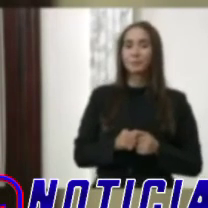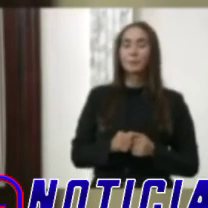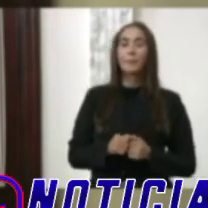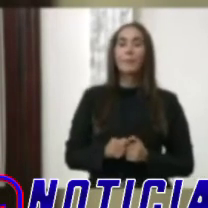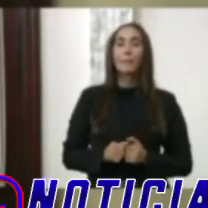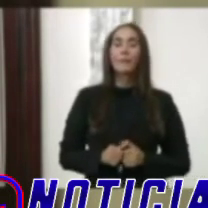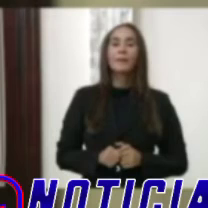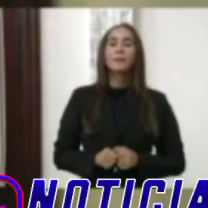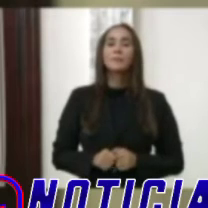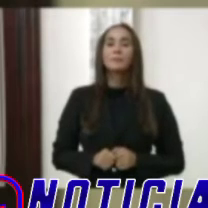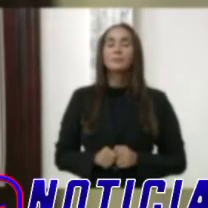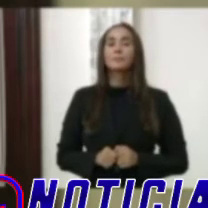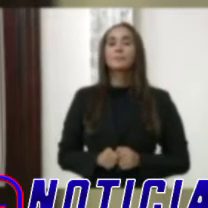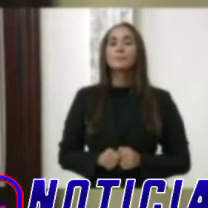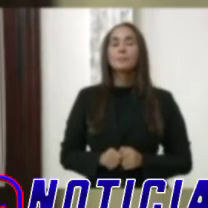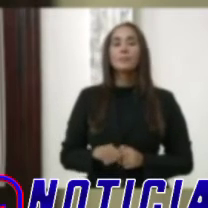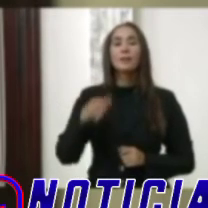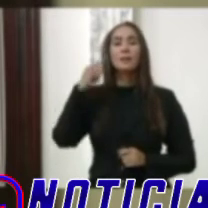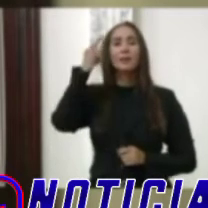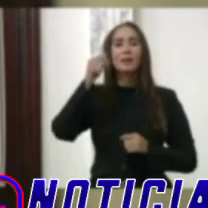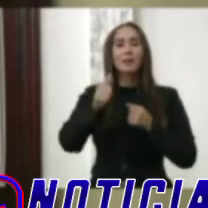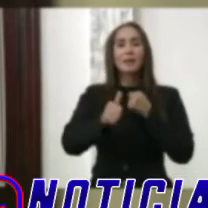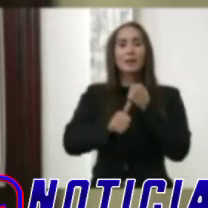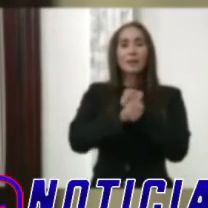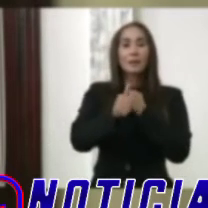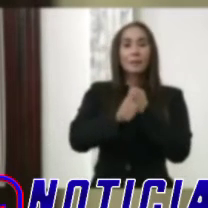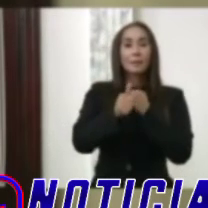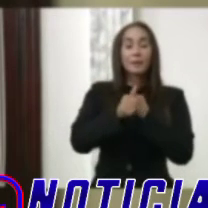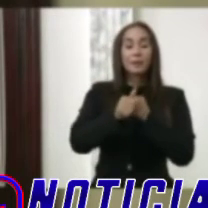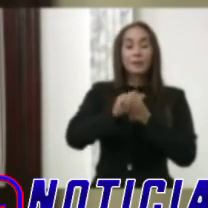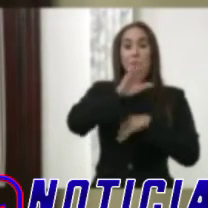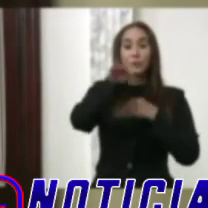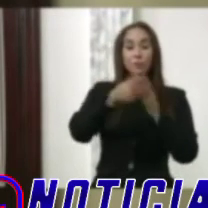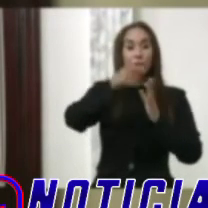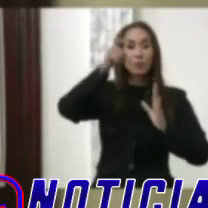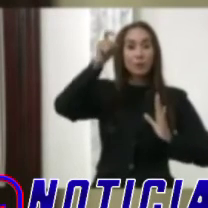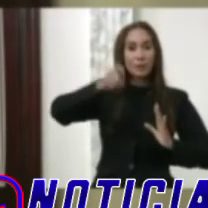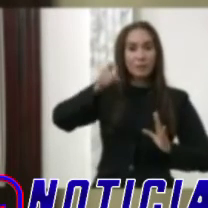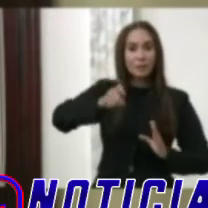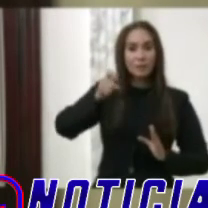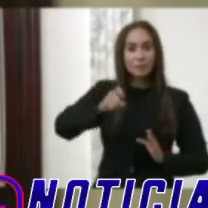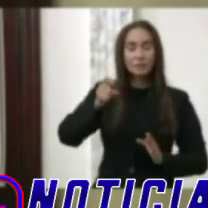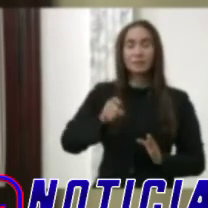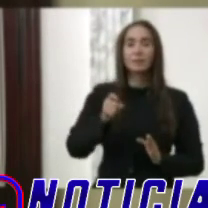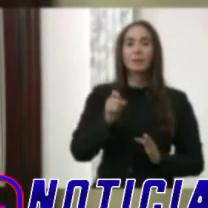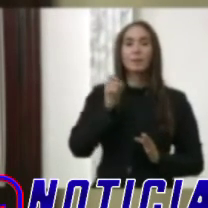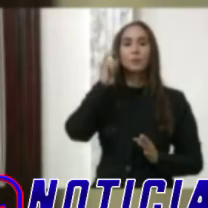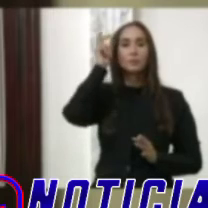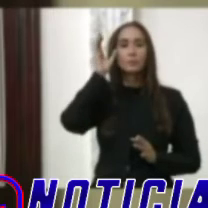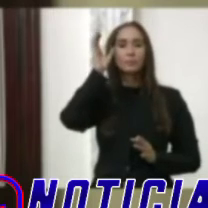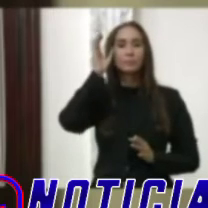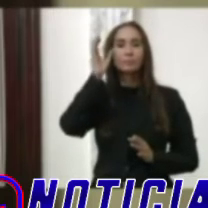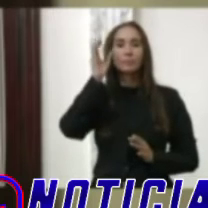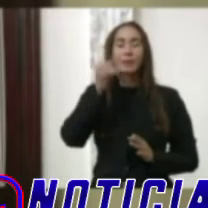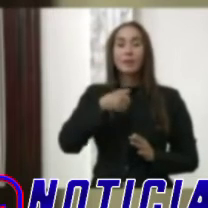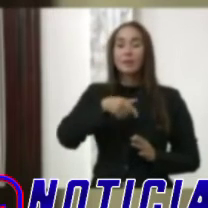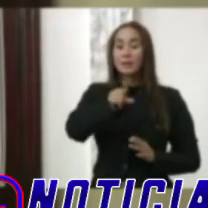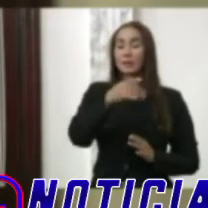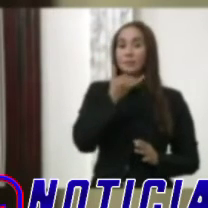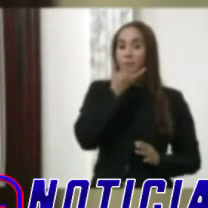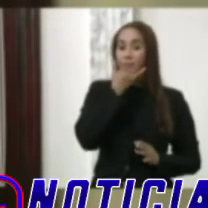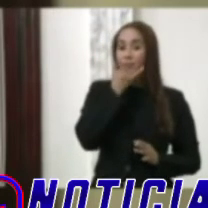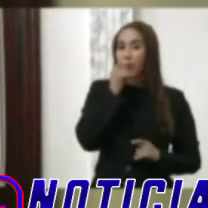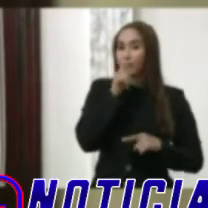posverdad o las fake news, para que seamos conscientes de que no podemos permitir que esta equivocación vaya más. Y es